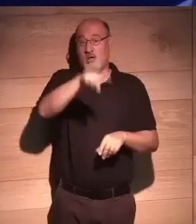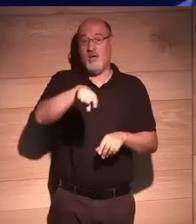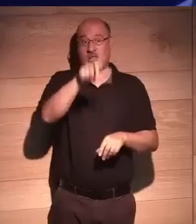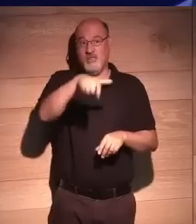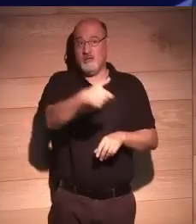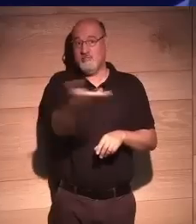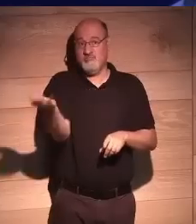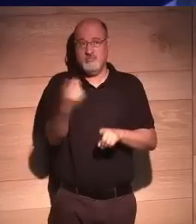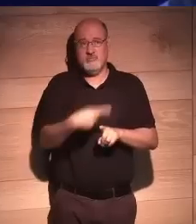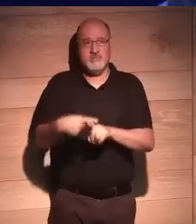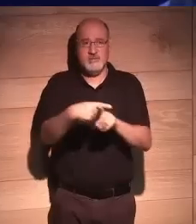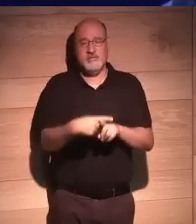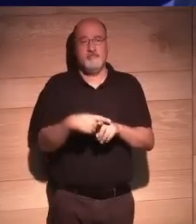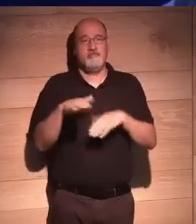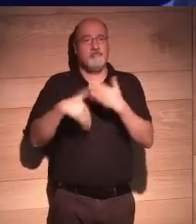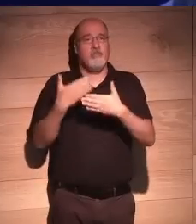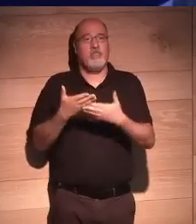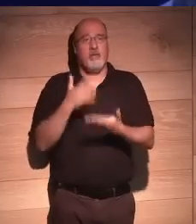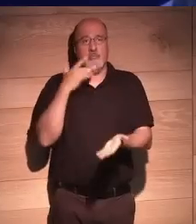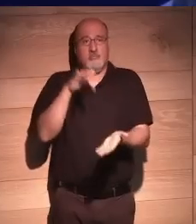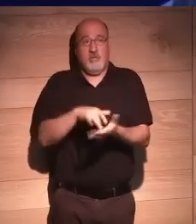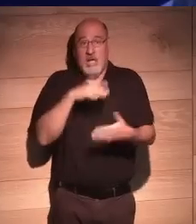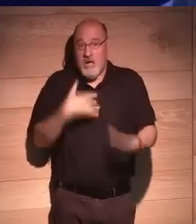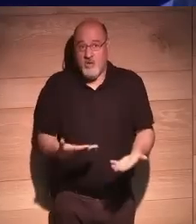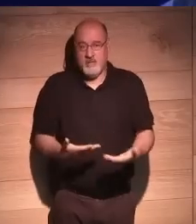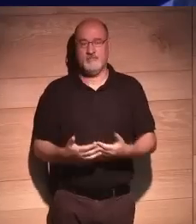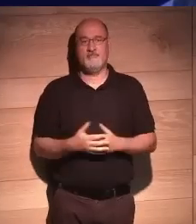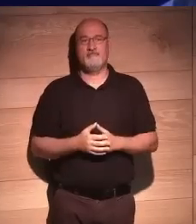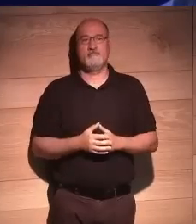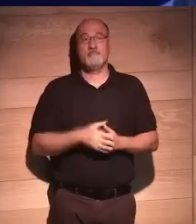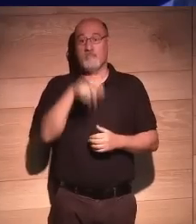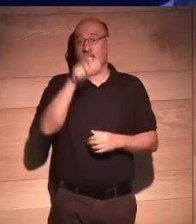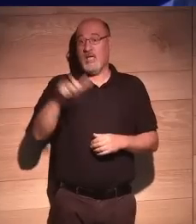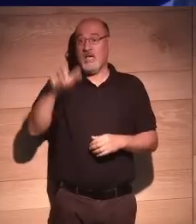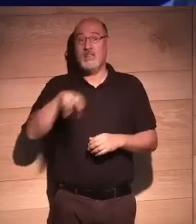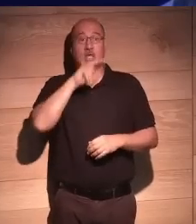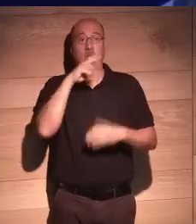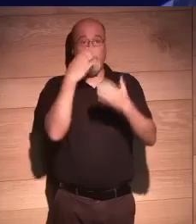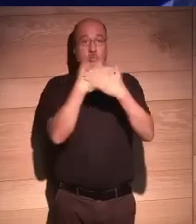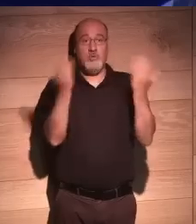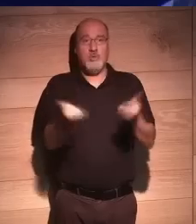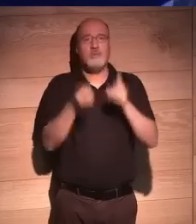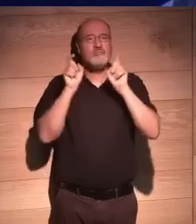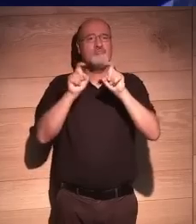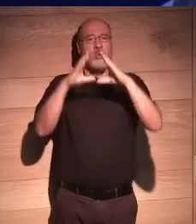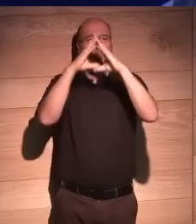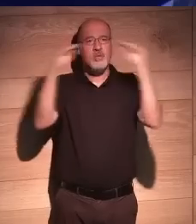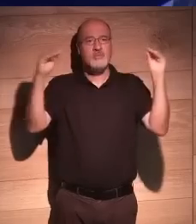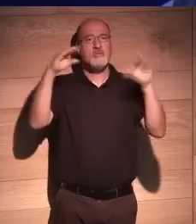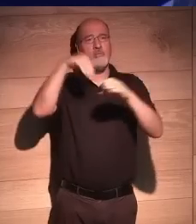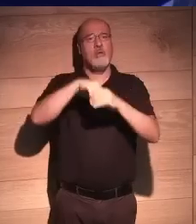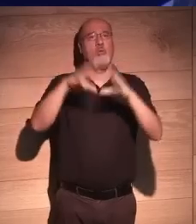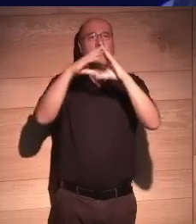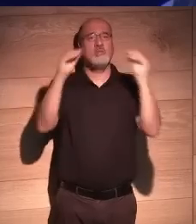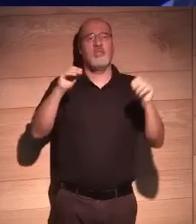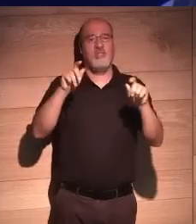me ha llevado, pues de alguna manera, a hacer eso ahora. Ahora enseño a la gente a hablar en público. Doy clases en la universidad, en